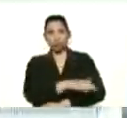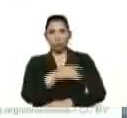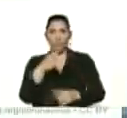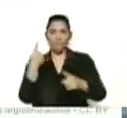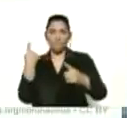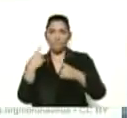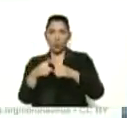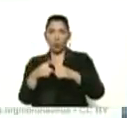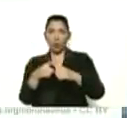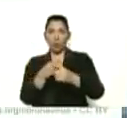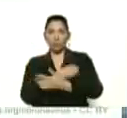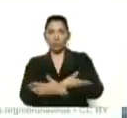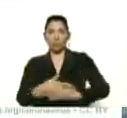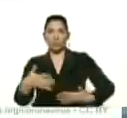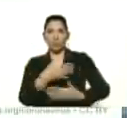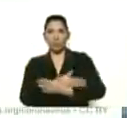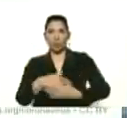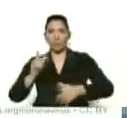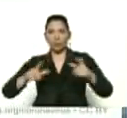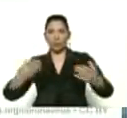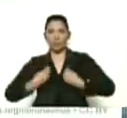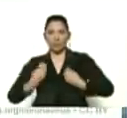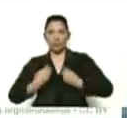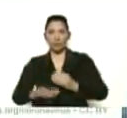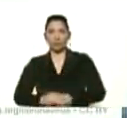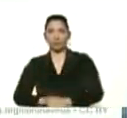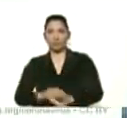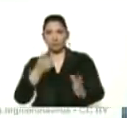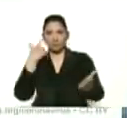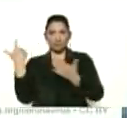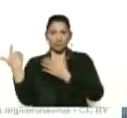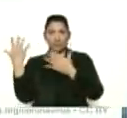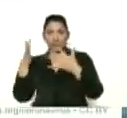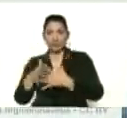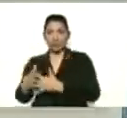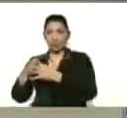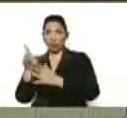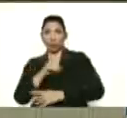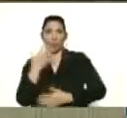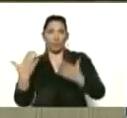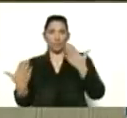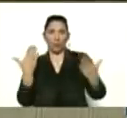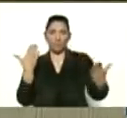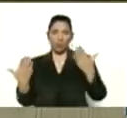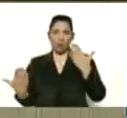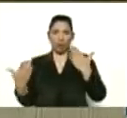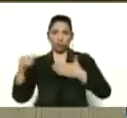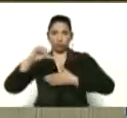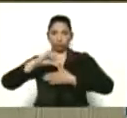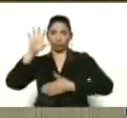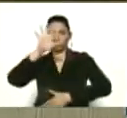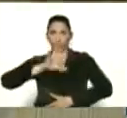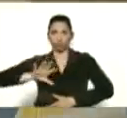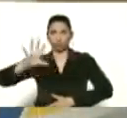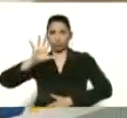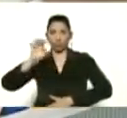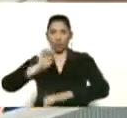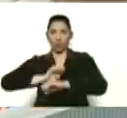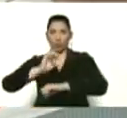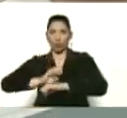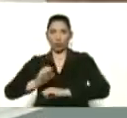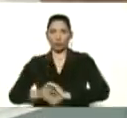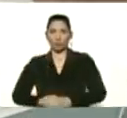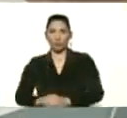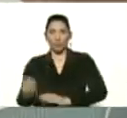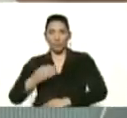millón de habitantes. Aquí está, sacando a Estados Unidos, sino comparando solamente países de Sudamérica, Ecuador,